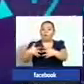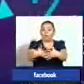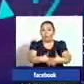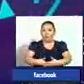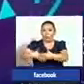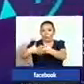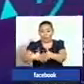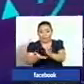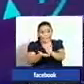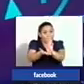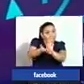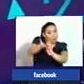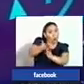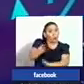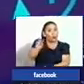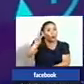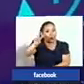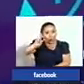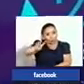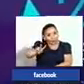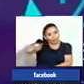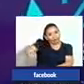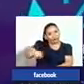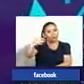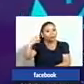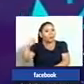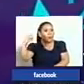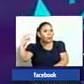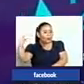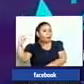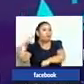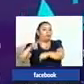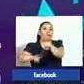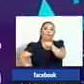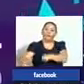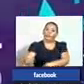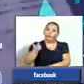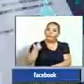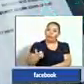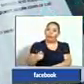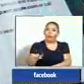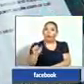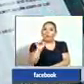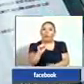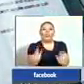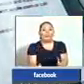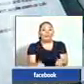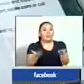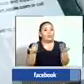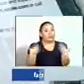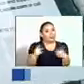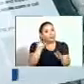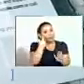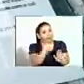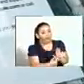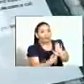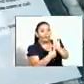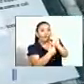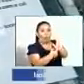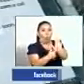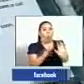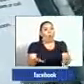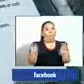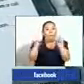en alcanzar los dos billones de dólares de valoración, en lo que representa la última muestra de cómo los gigantes